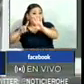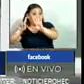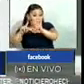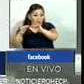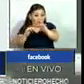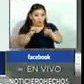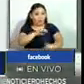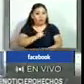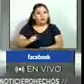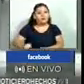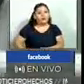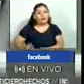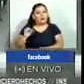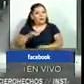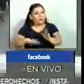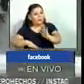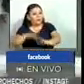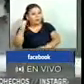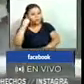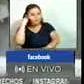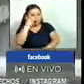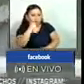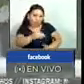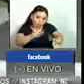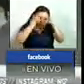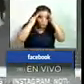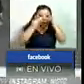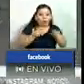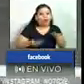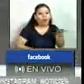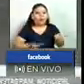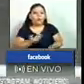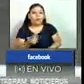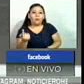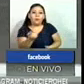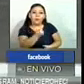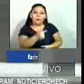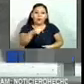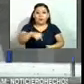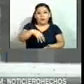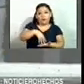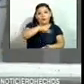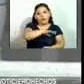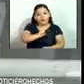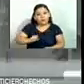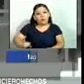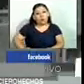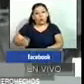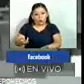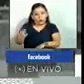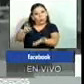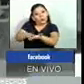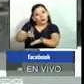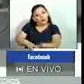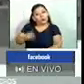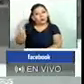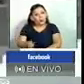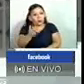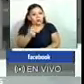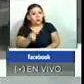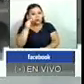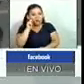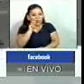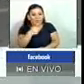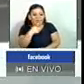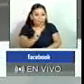todos la prioridad es brindar los servicios a la población salvadoreña y en las nuevas contrataciones también se tomará en